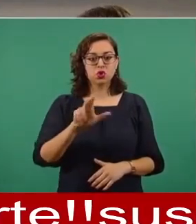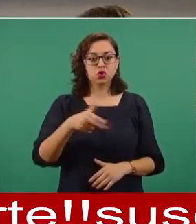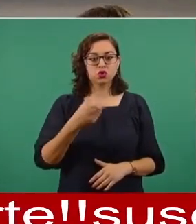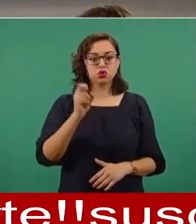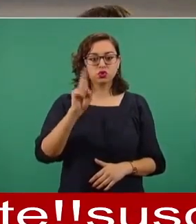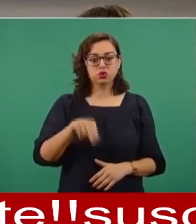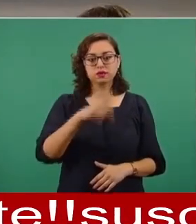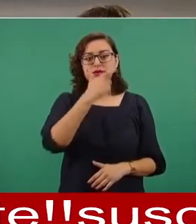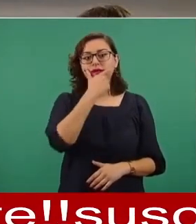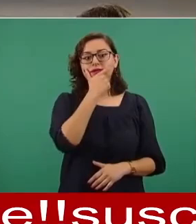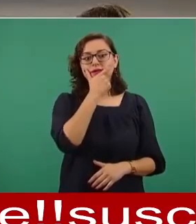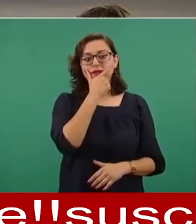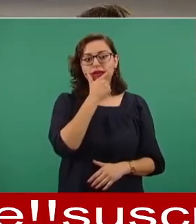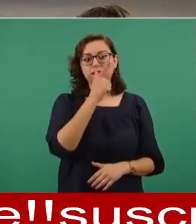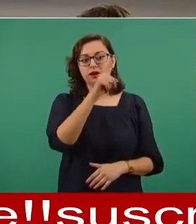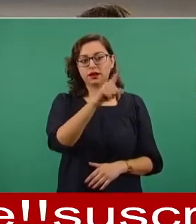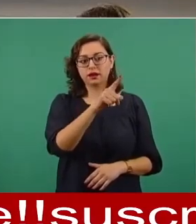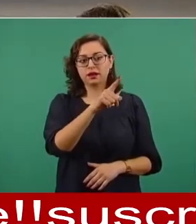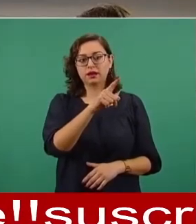del Reino Unido.